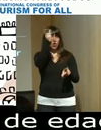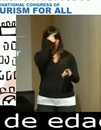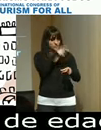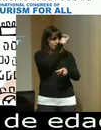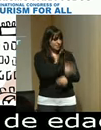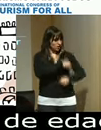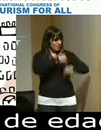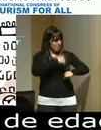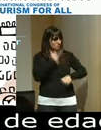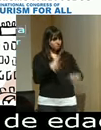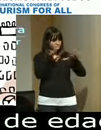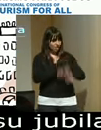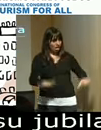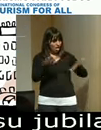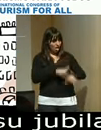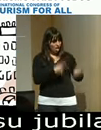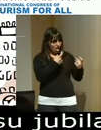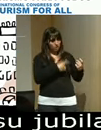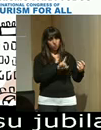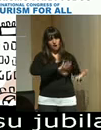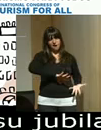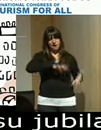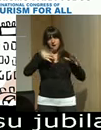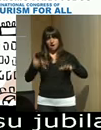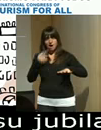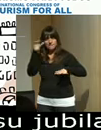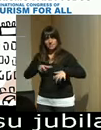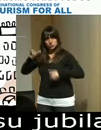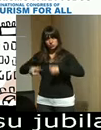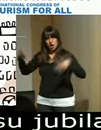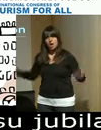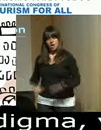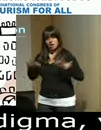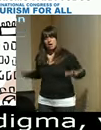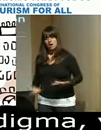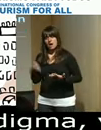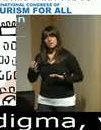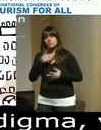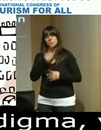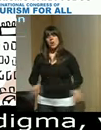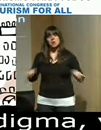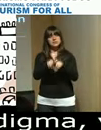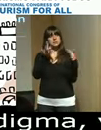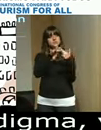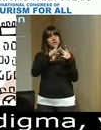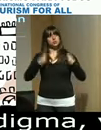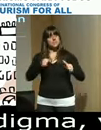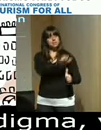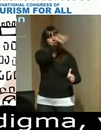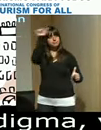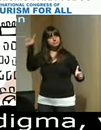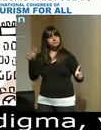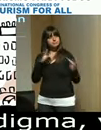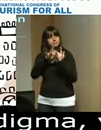con necesidades para convertirse en sujetos activos con derecho a la igualdad de oportunidades de trato en todos los aspectos de la vida, incluido